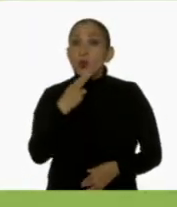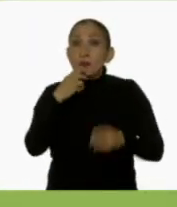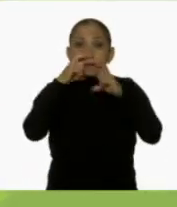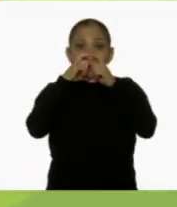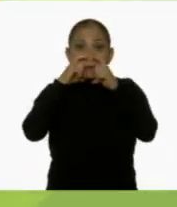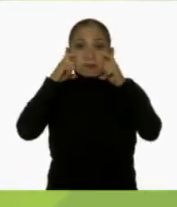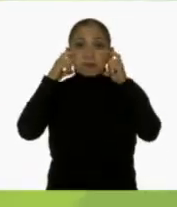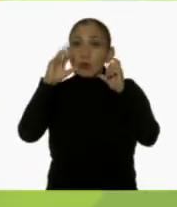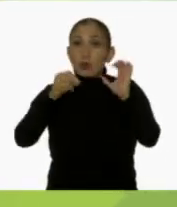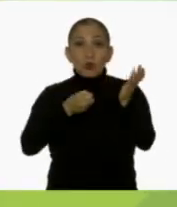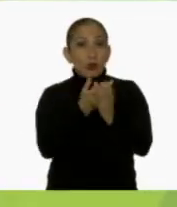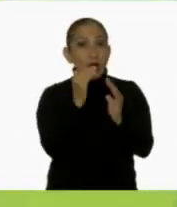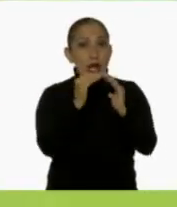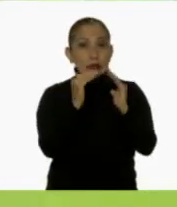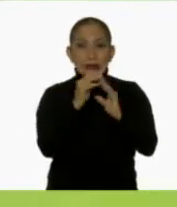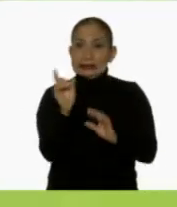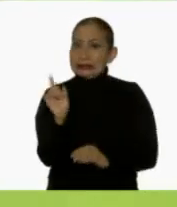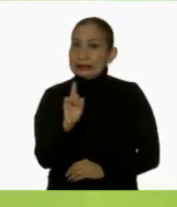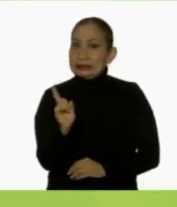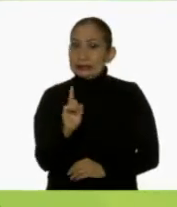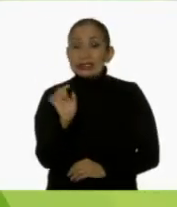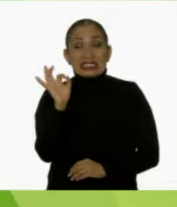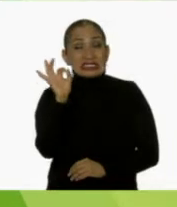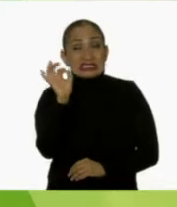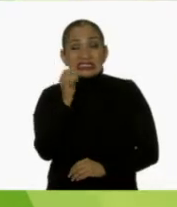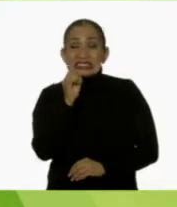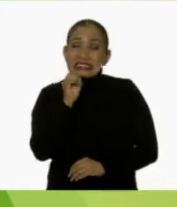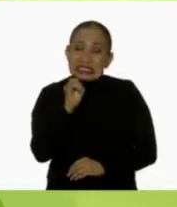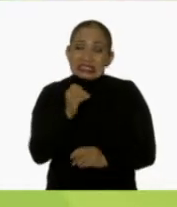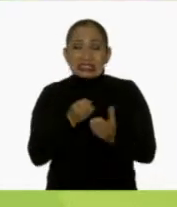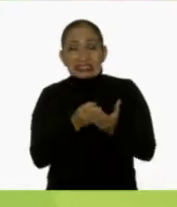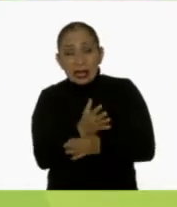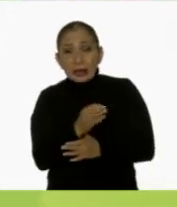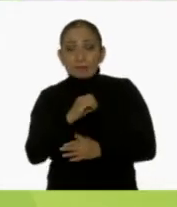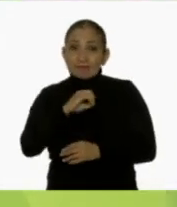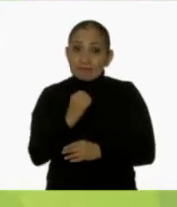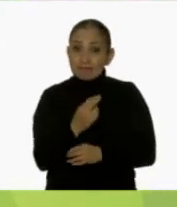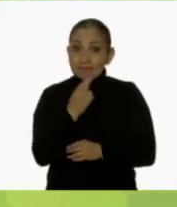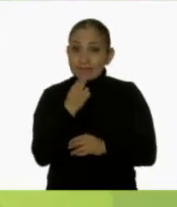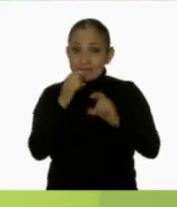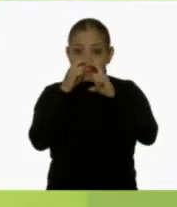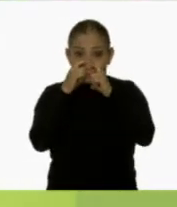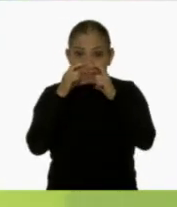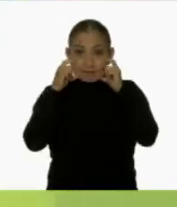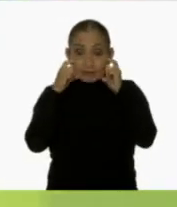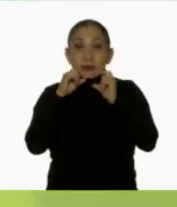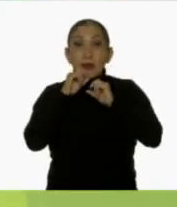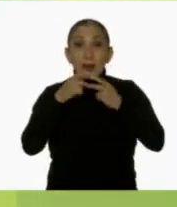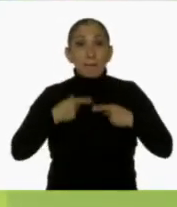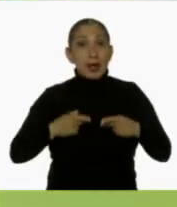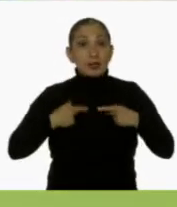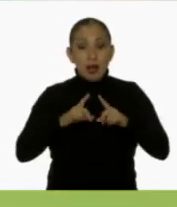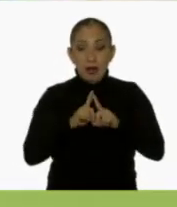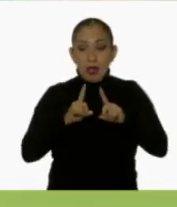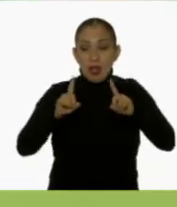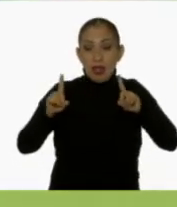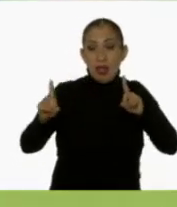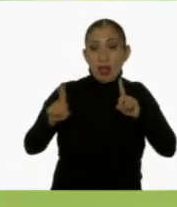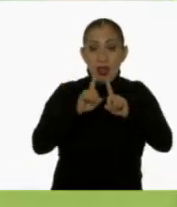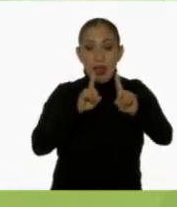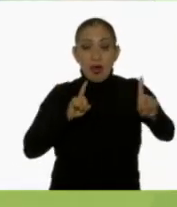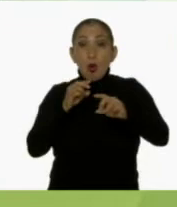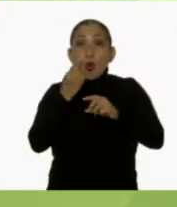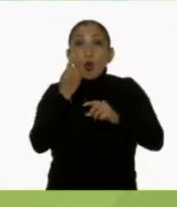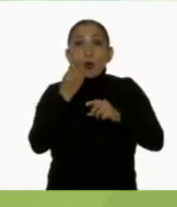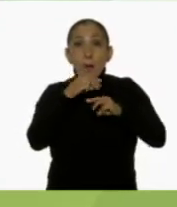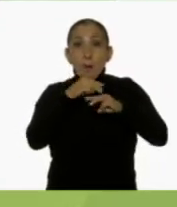Utiliza cubrebocas. No salgas de casa. Si tienes que hacerlo, recuerda que es obligatorio utilizarlo. Mantén una distancia mínima de un metro